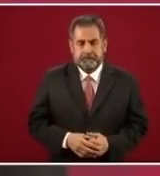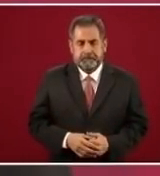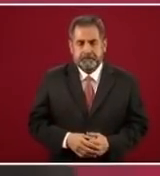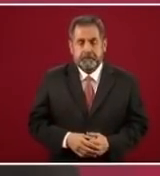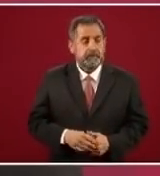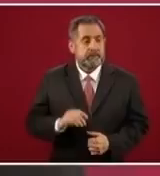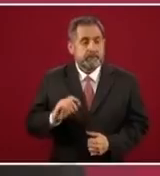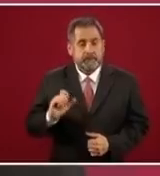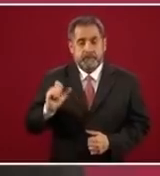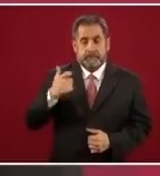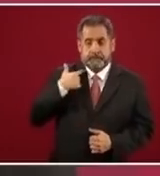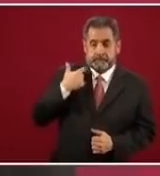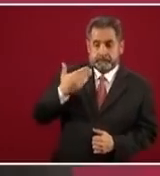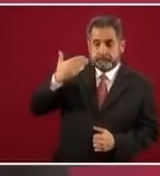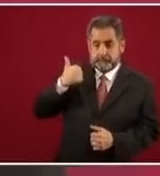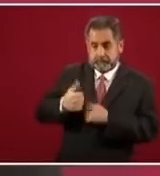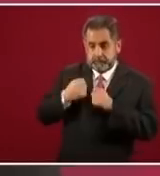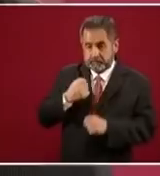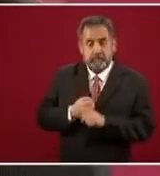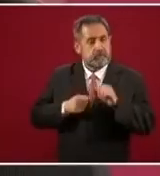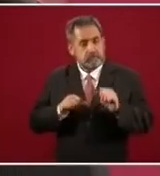En el sexenio pasado, otra,